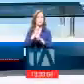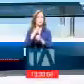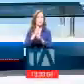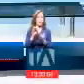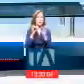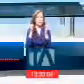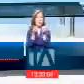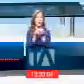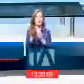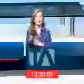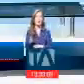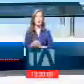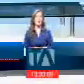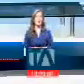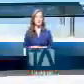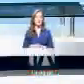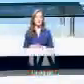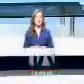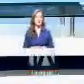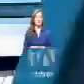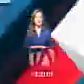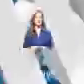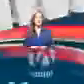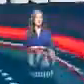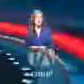ese organismo. Freddy Paredes nos informa.